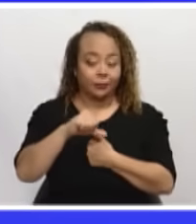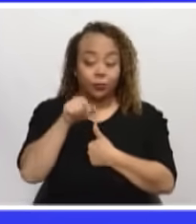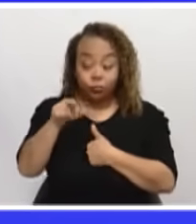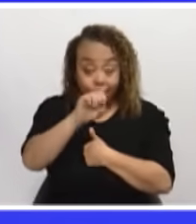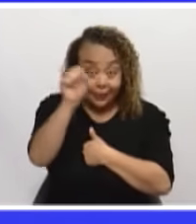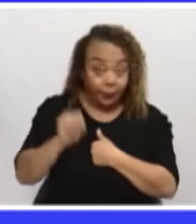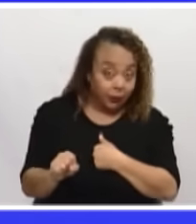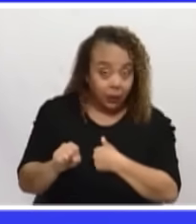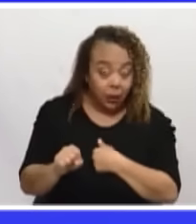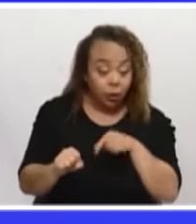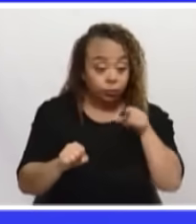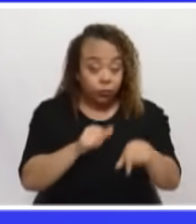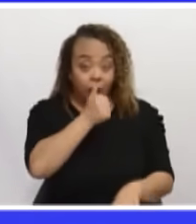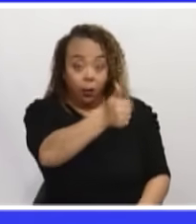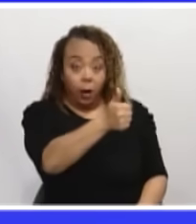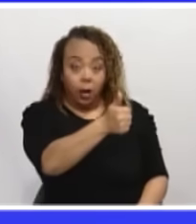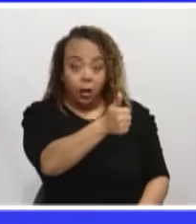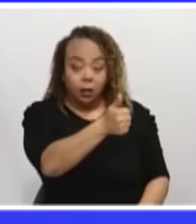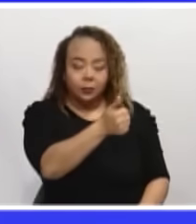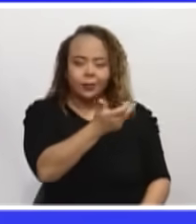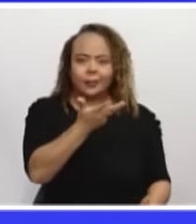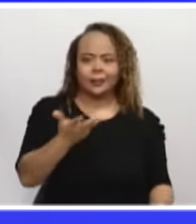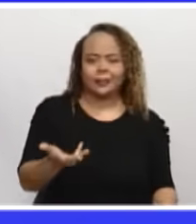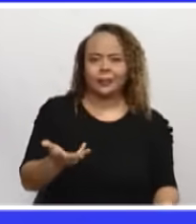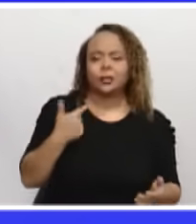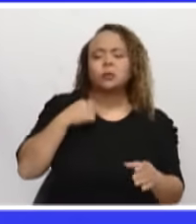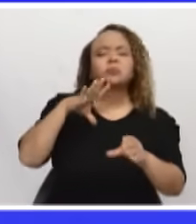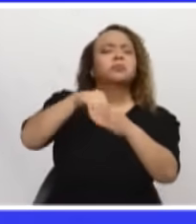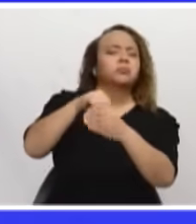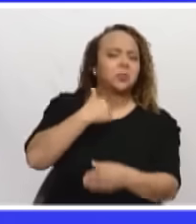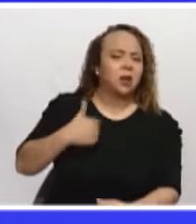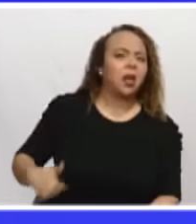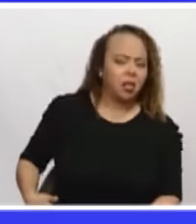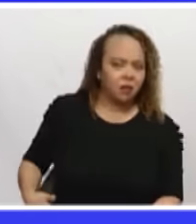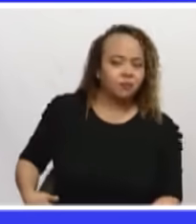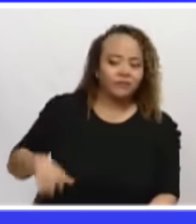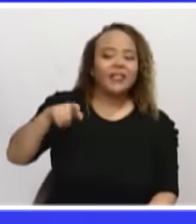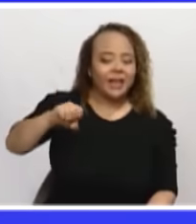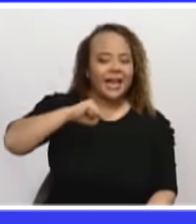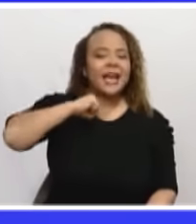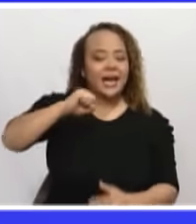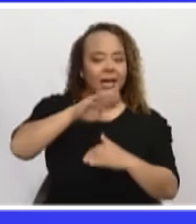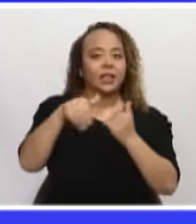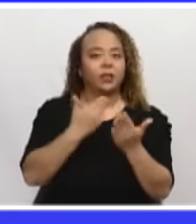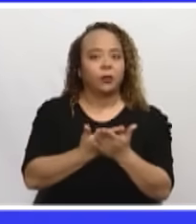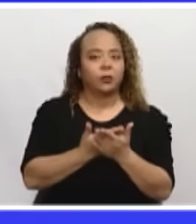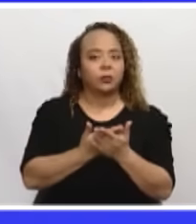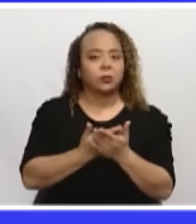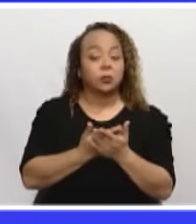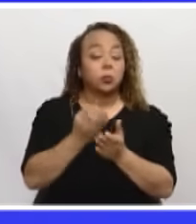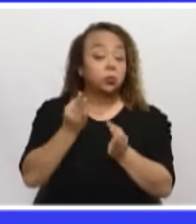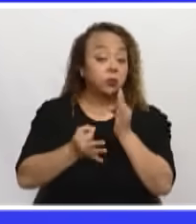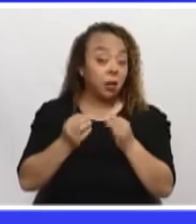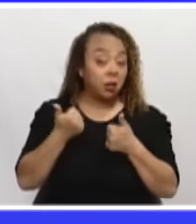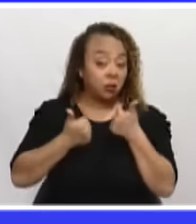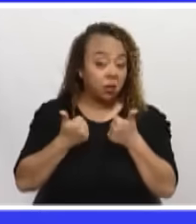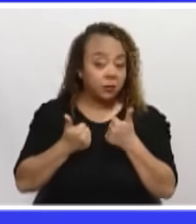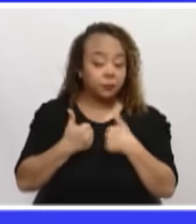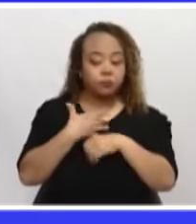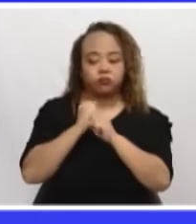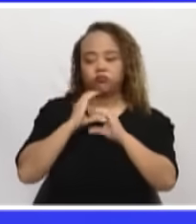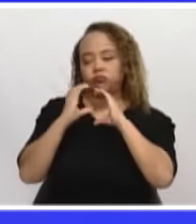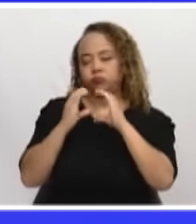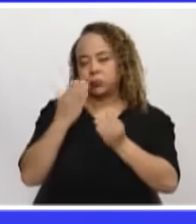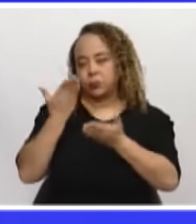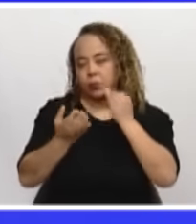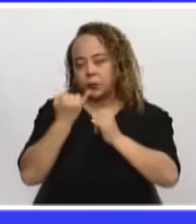aprisa si sos Alajuelense incluso voy a meter el herediano Ahí deberías ganarle a todos a cuál podría justificar Bueno lo que hizo comunicaciones